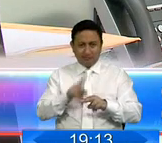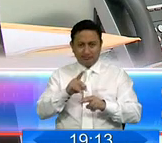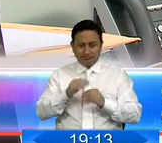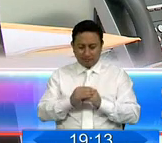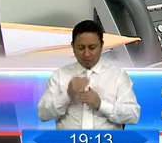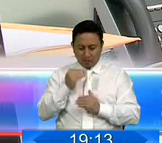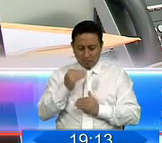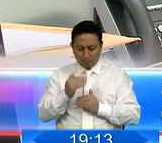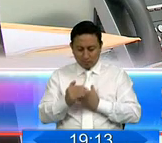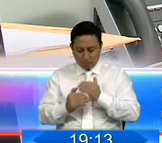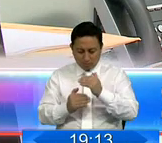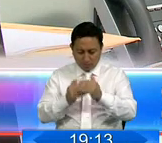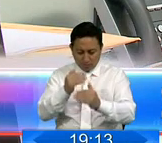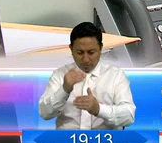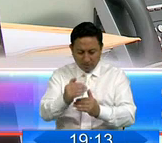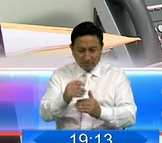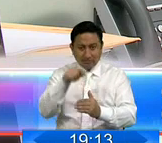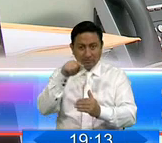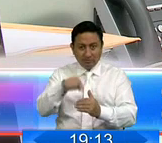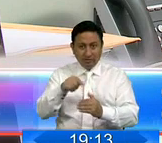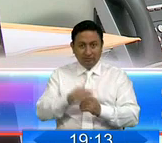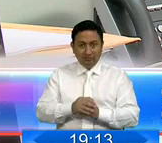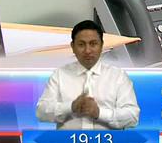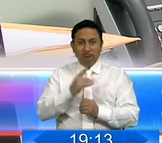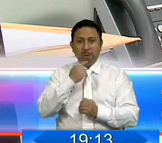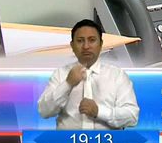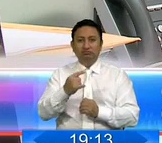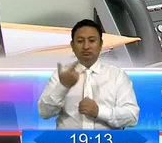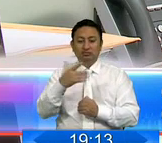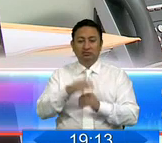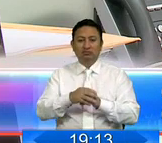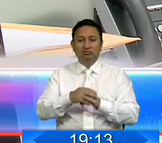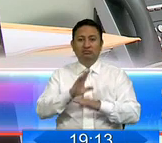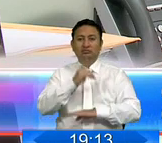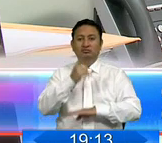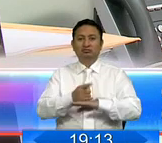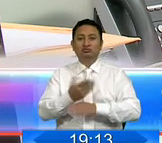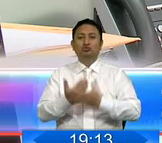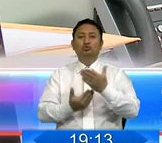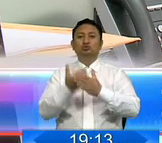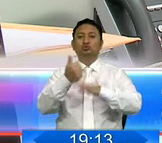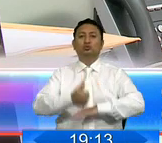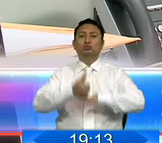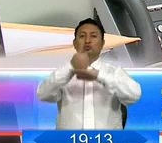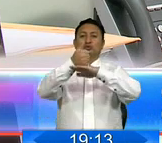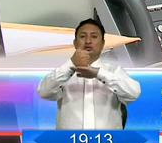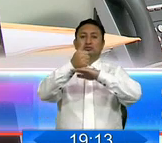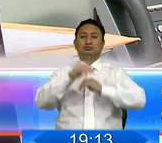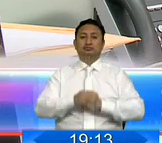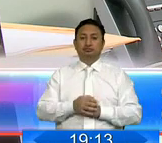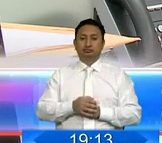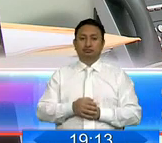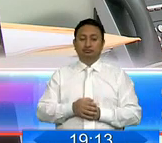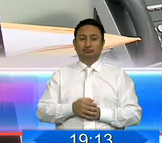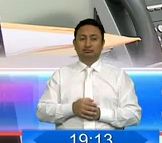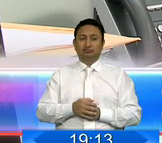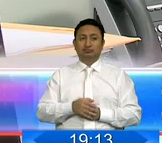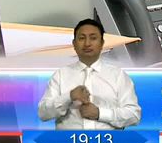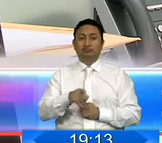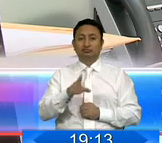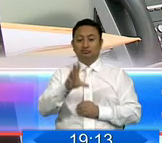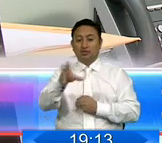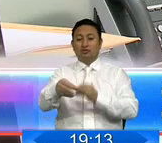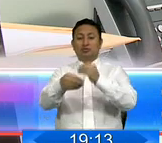de tiempo justamente se expide el mandato de designación de autoridades y se incorpora el